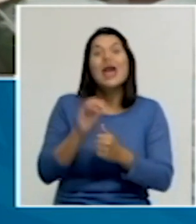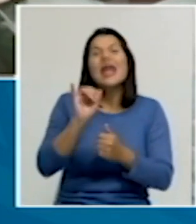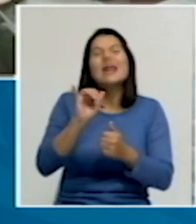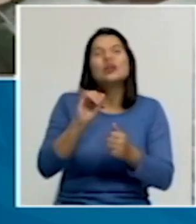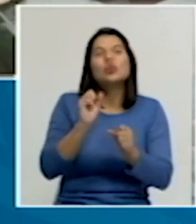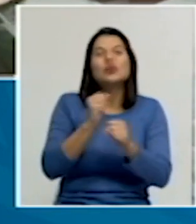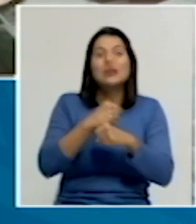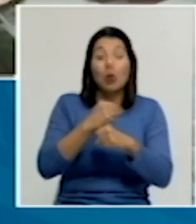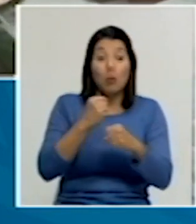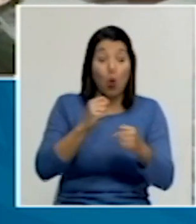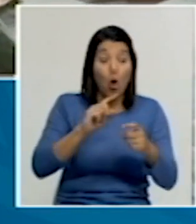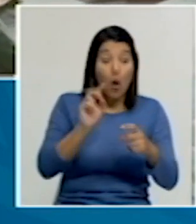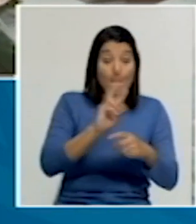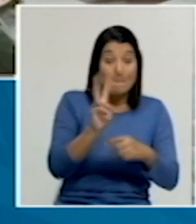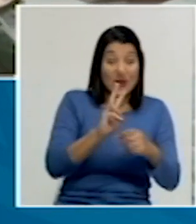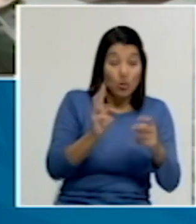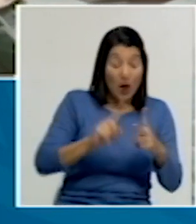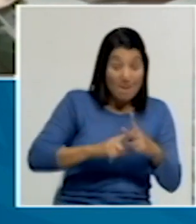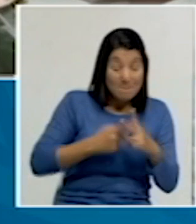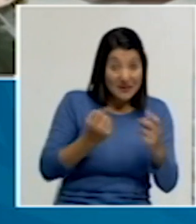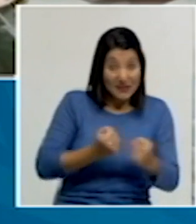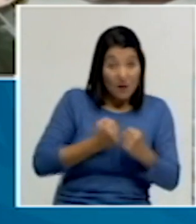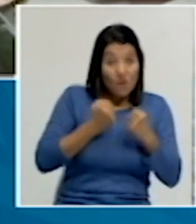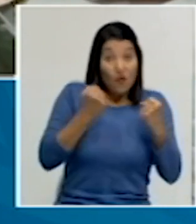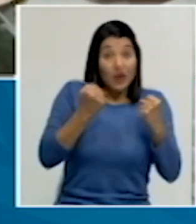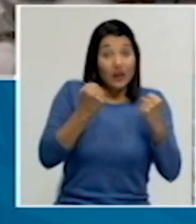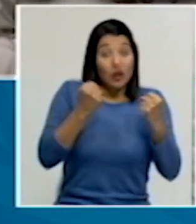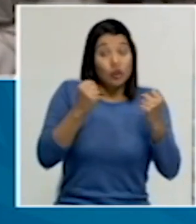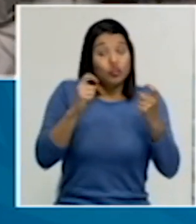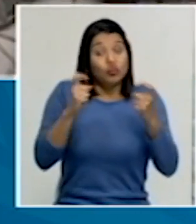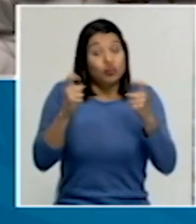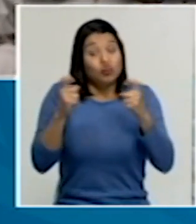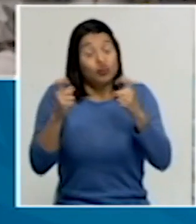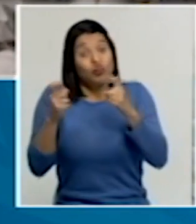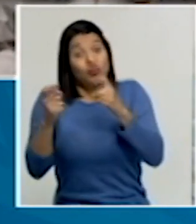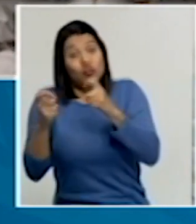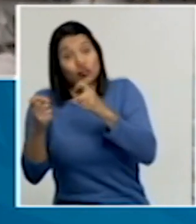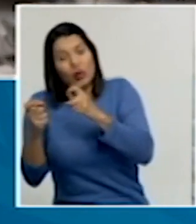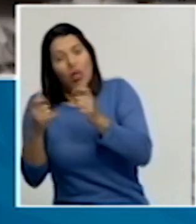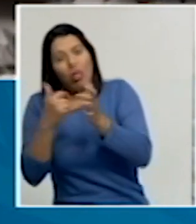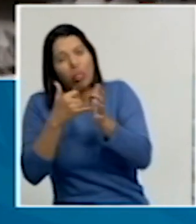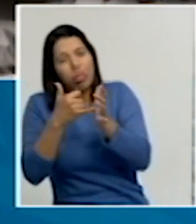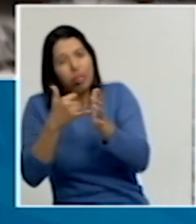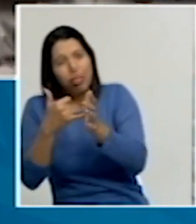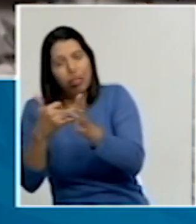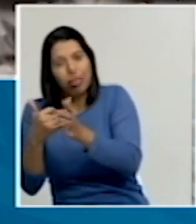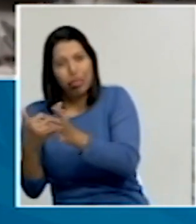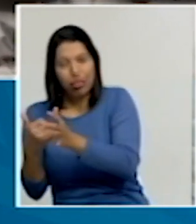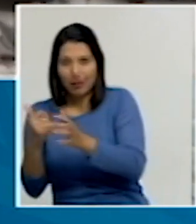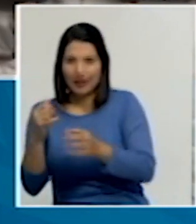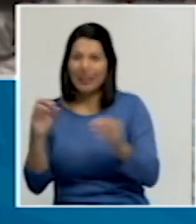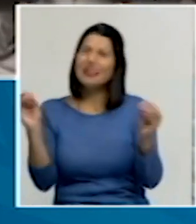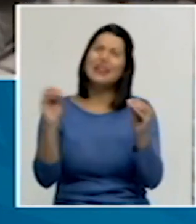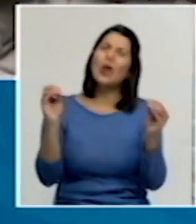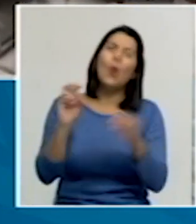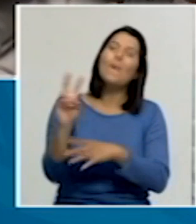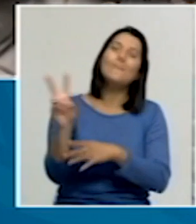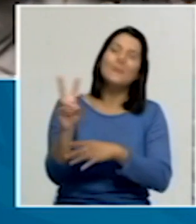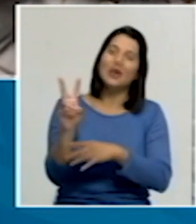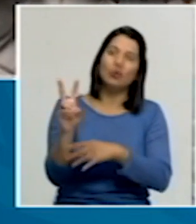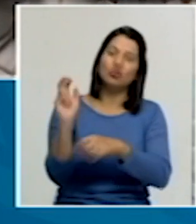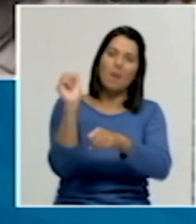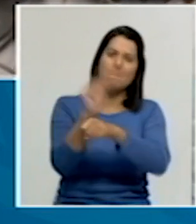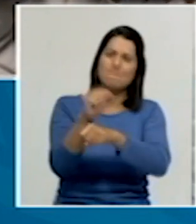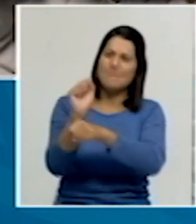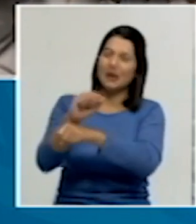ningún buen virus mata a todos sus víctimas, Claro, ¿verdad? Lo que busca el virus es estar